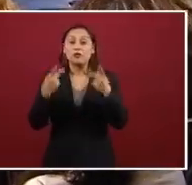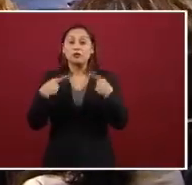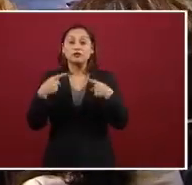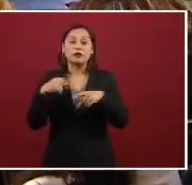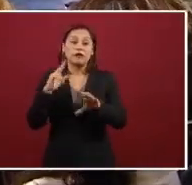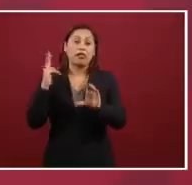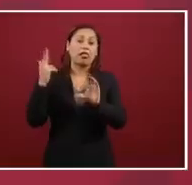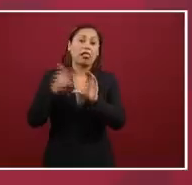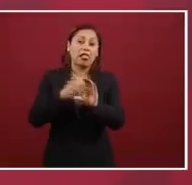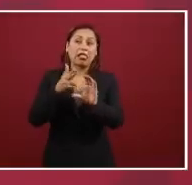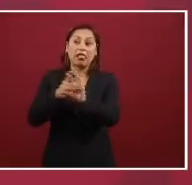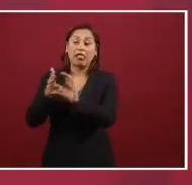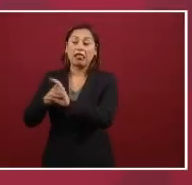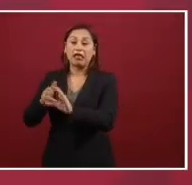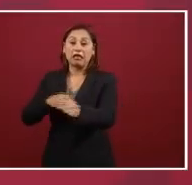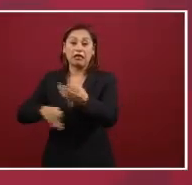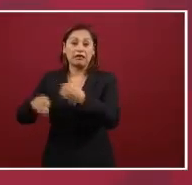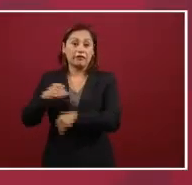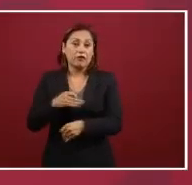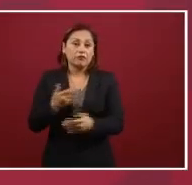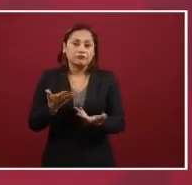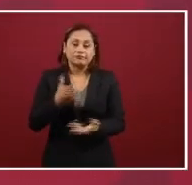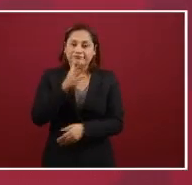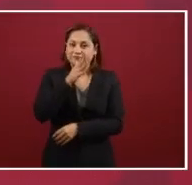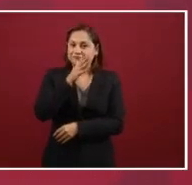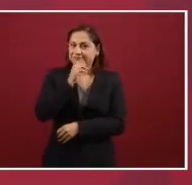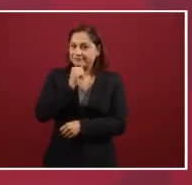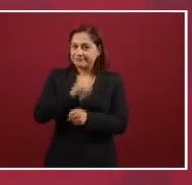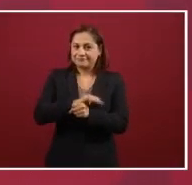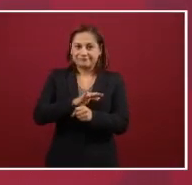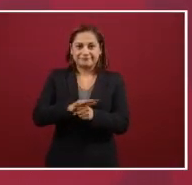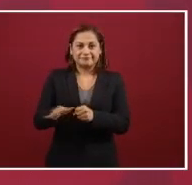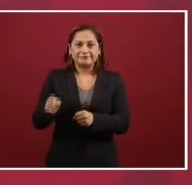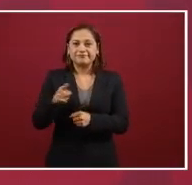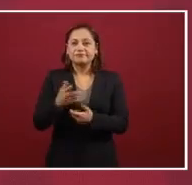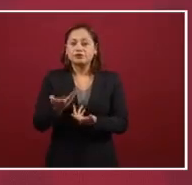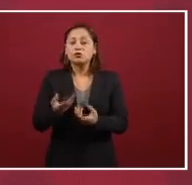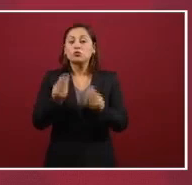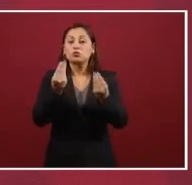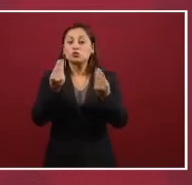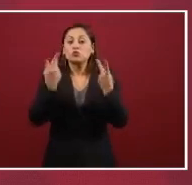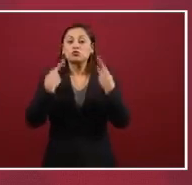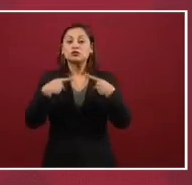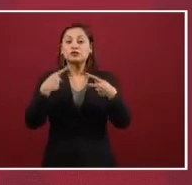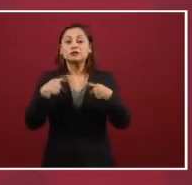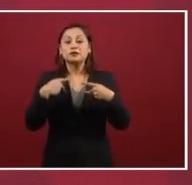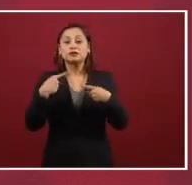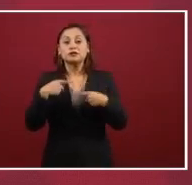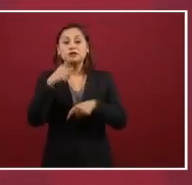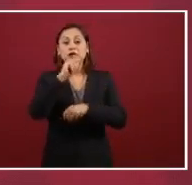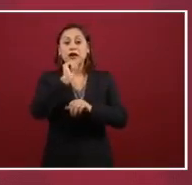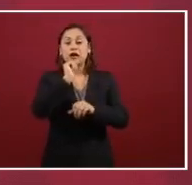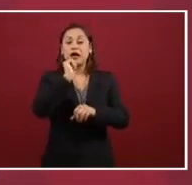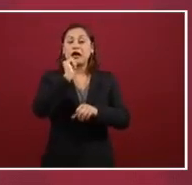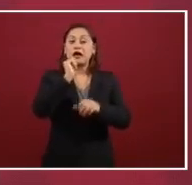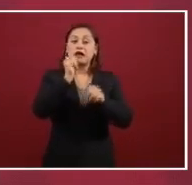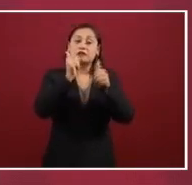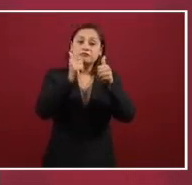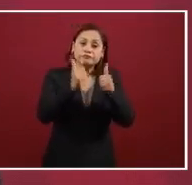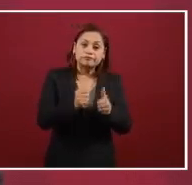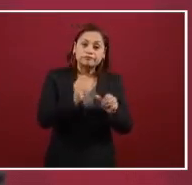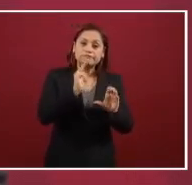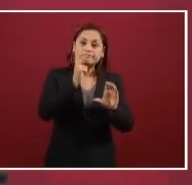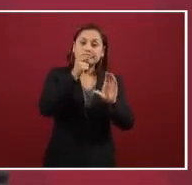Esa es una idea equivocada. Hay muchos migrantes esperando su resolución de asilo que no están en